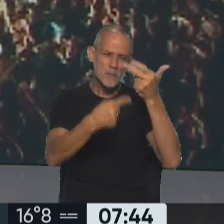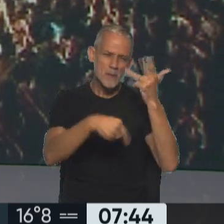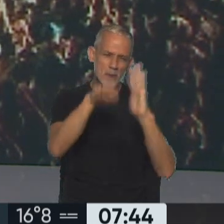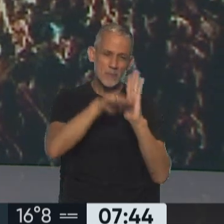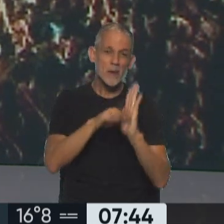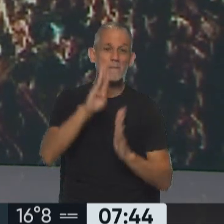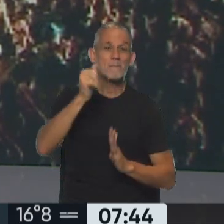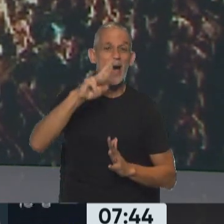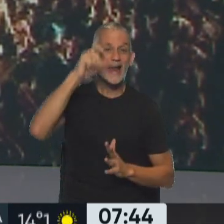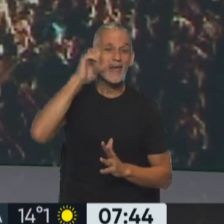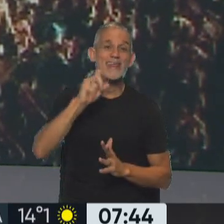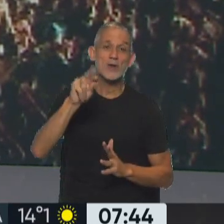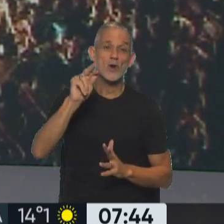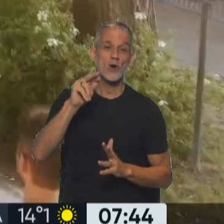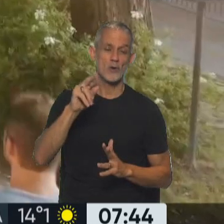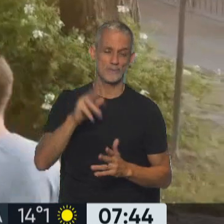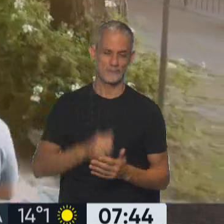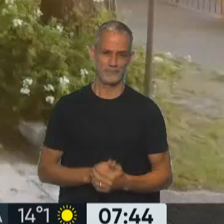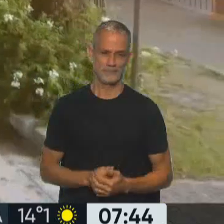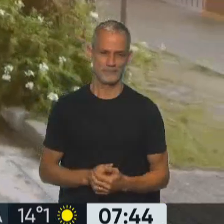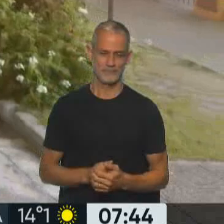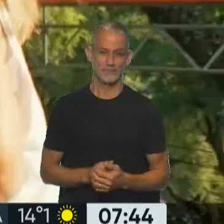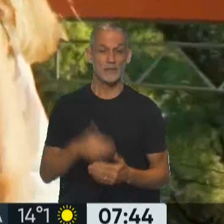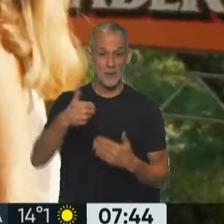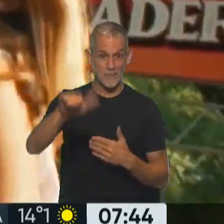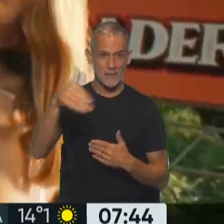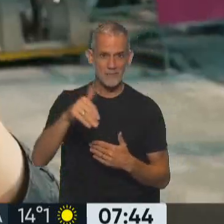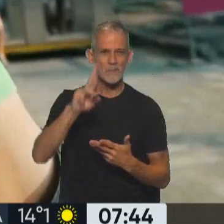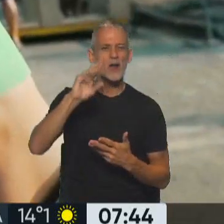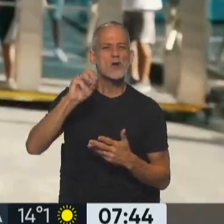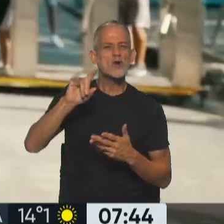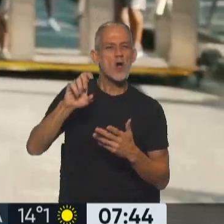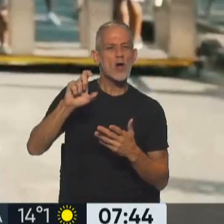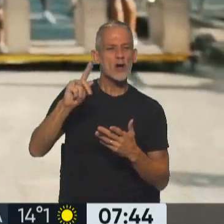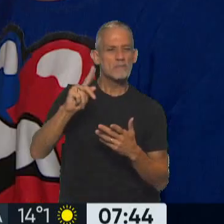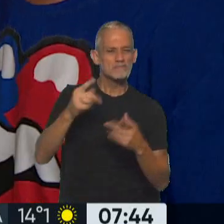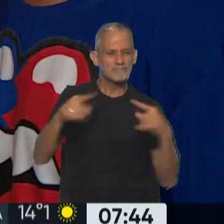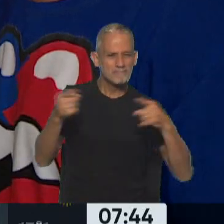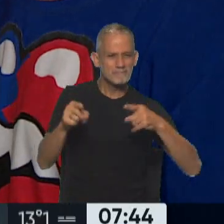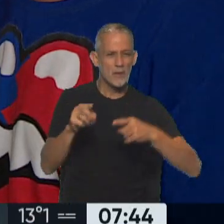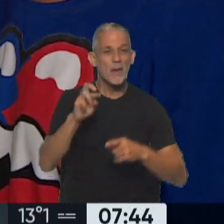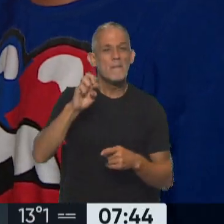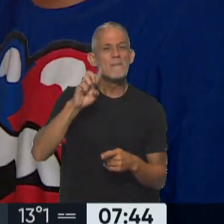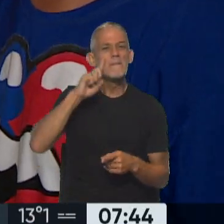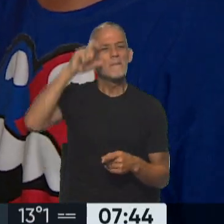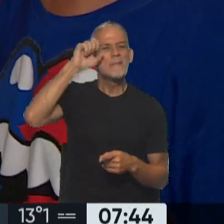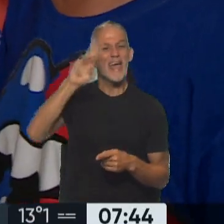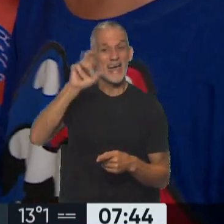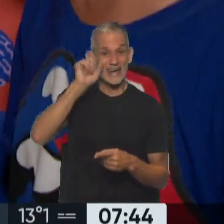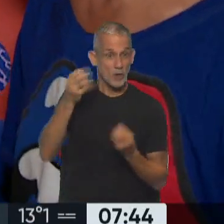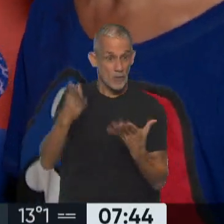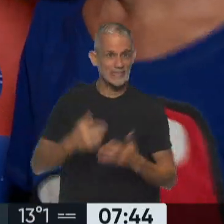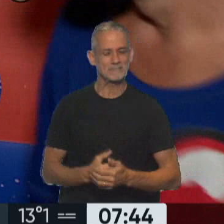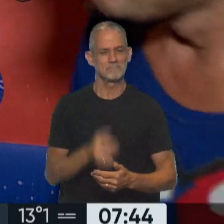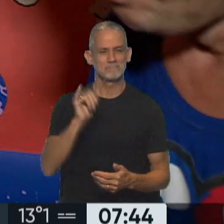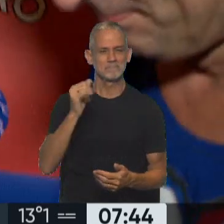en Varadero Rock, octava edición. Se viene Rock en Varadero y se viene Pierre. ¿Cómo lo viven, Agus? ¿Qué haces, Gaby?